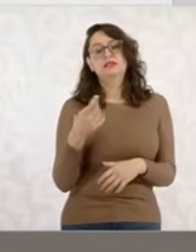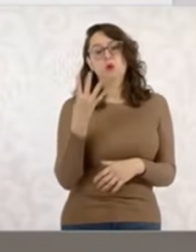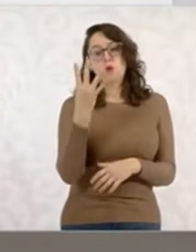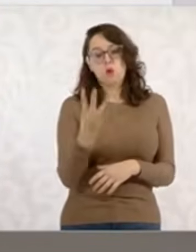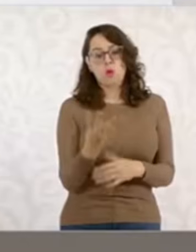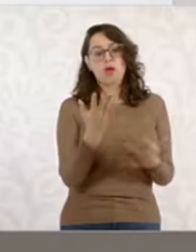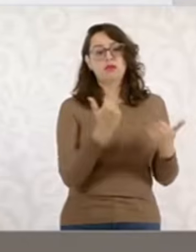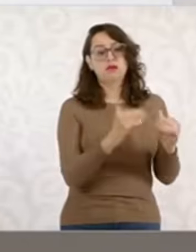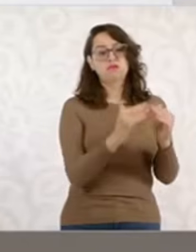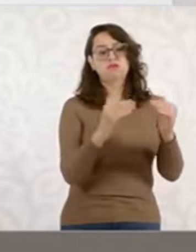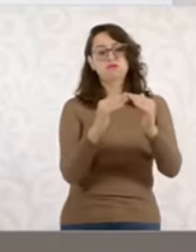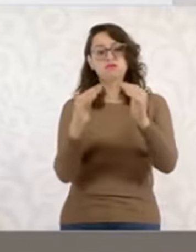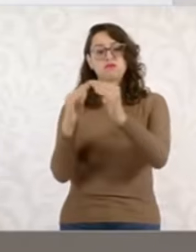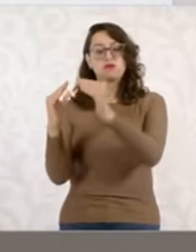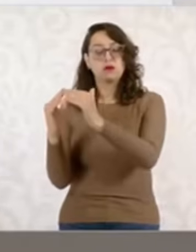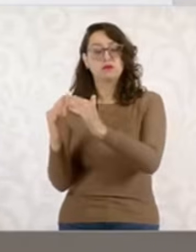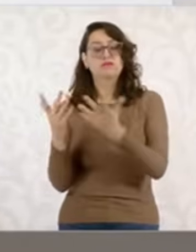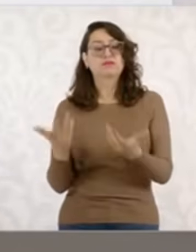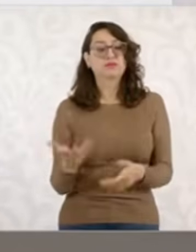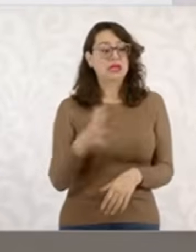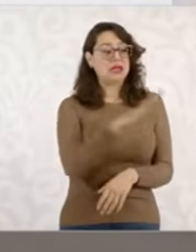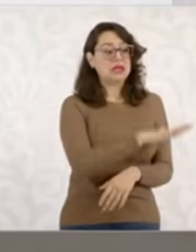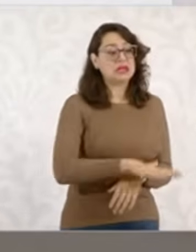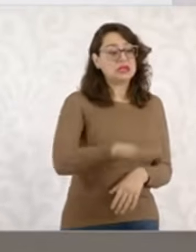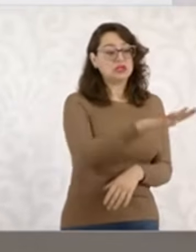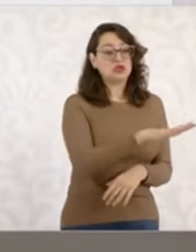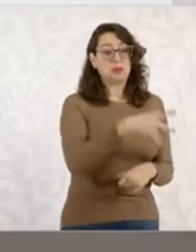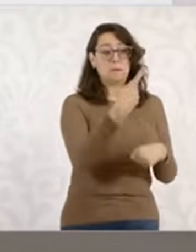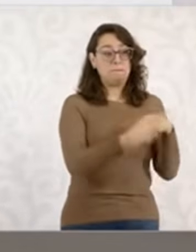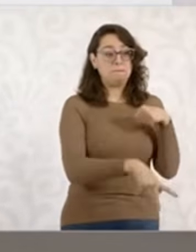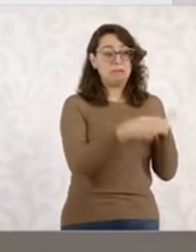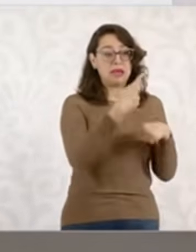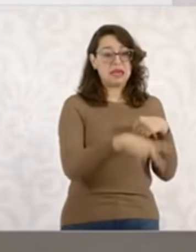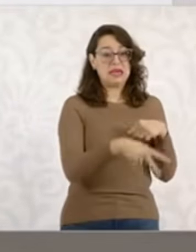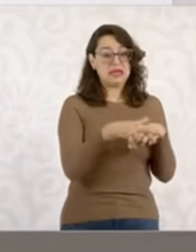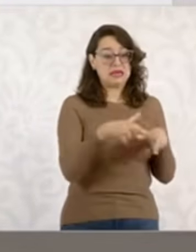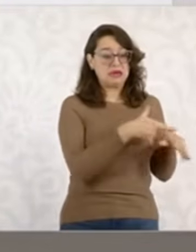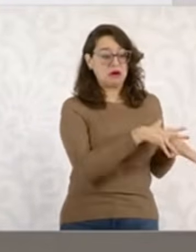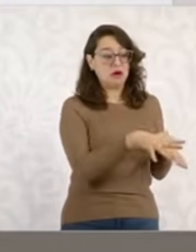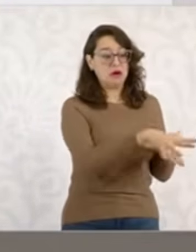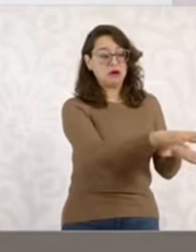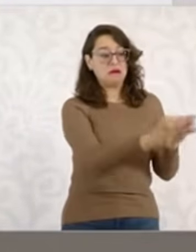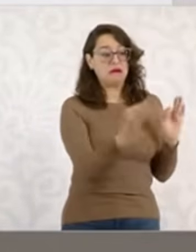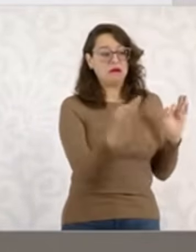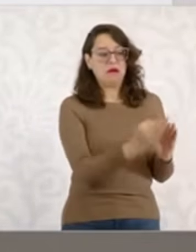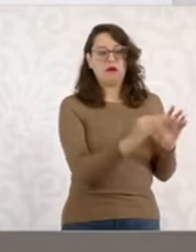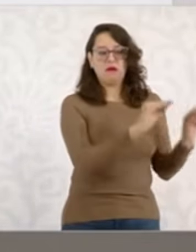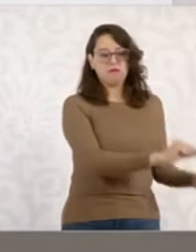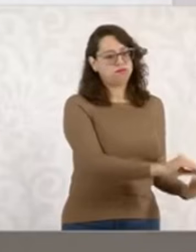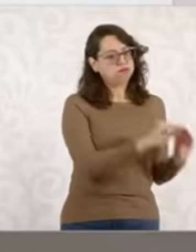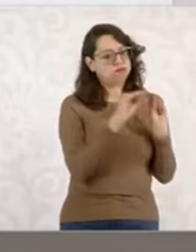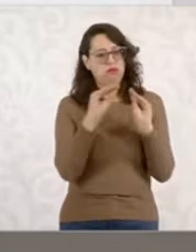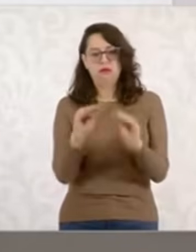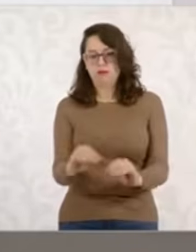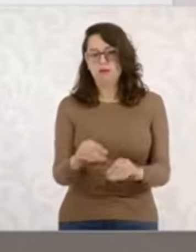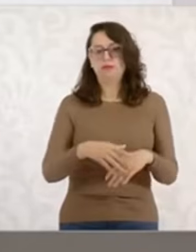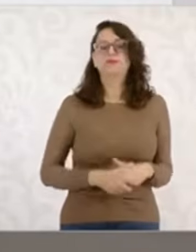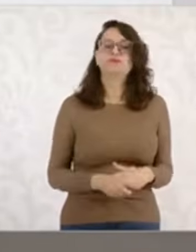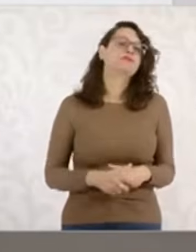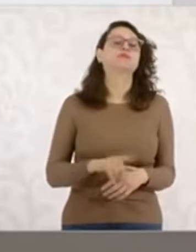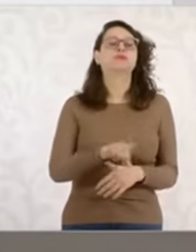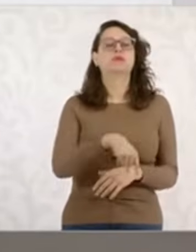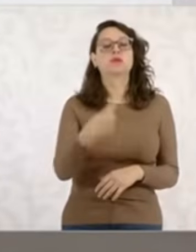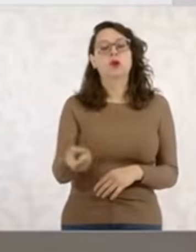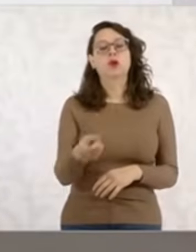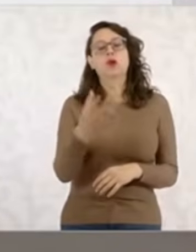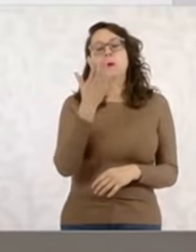para la reubicación de las familias que viven en la zona de riesgo en el río seco de allá de Los Cabos. La que sigue, por favor. En